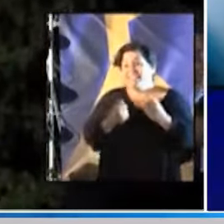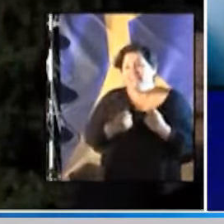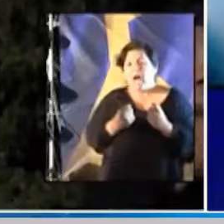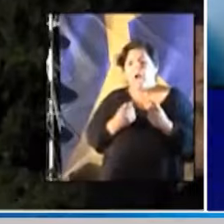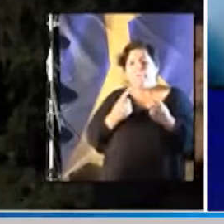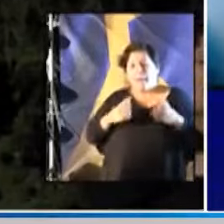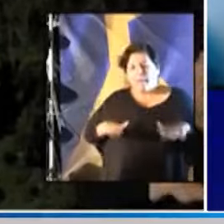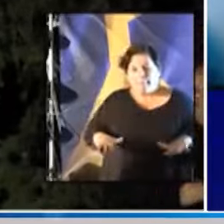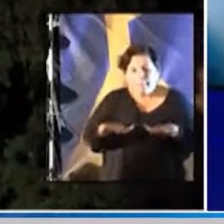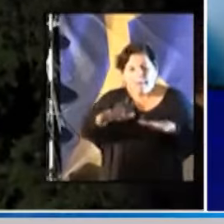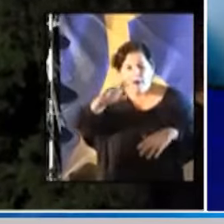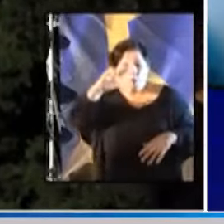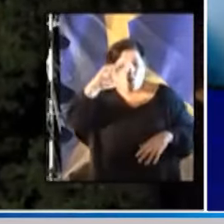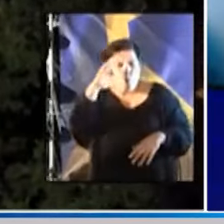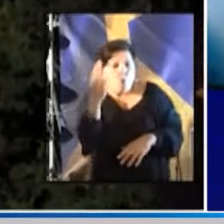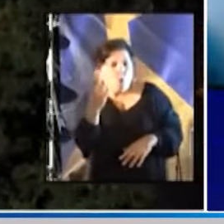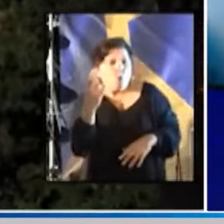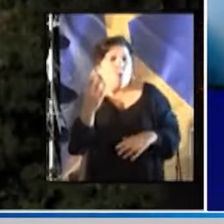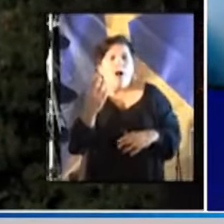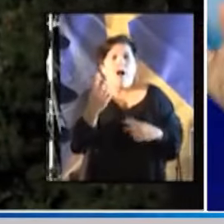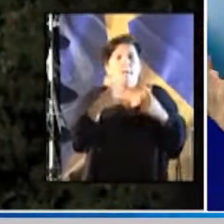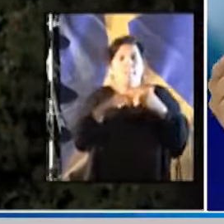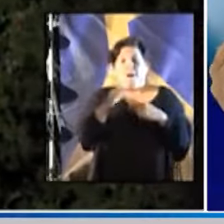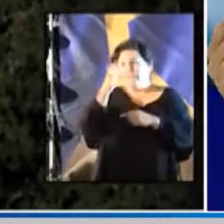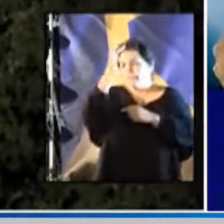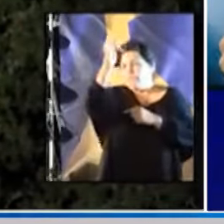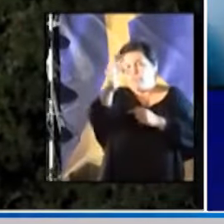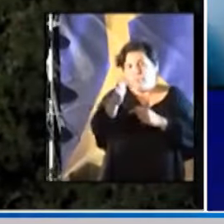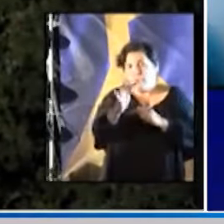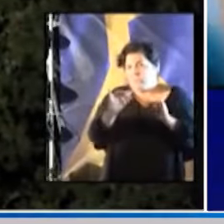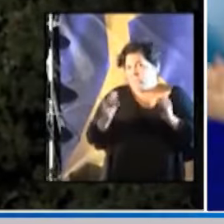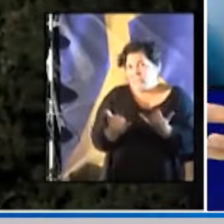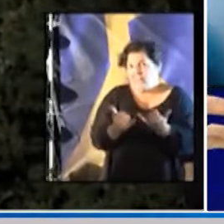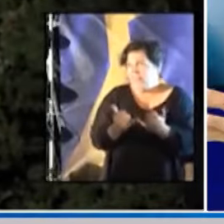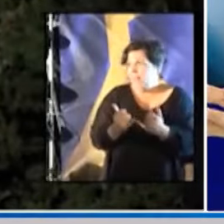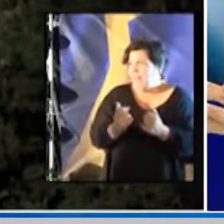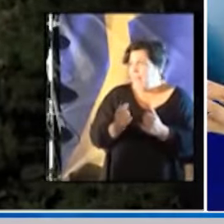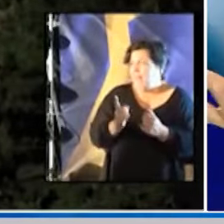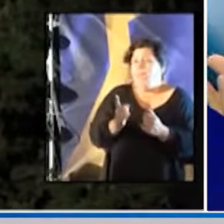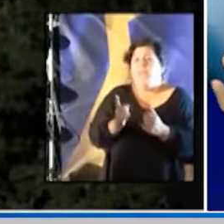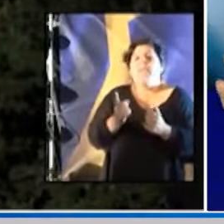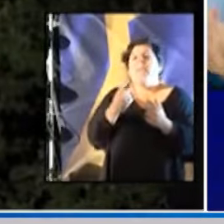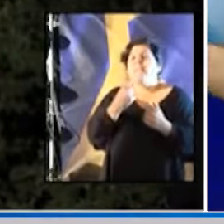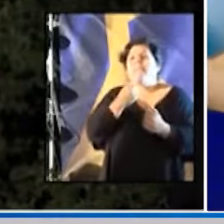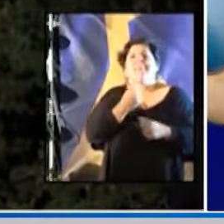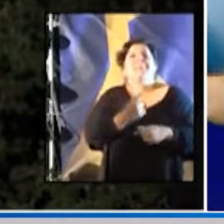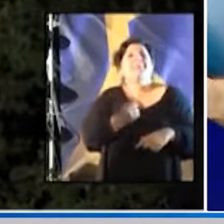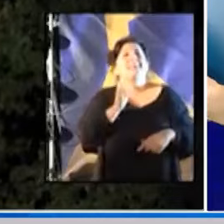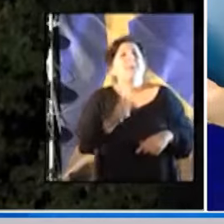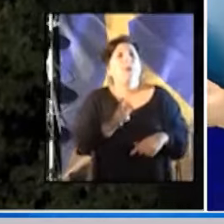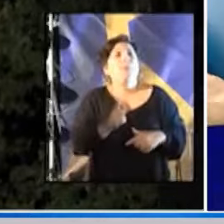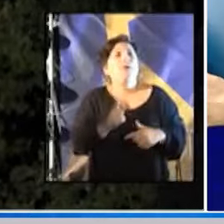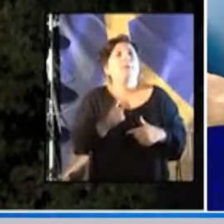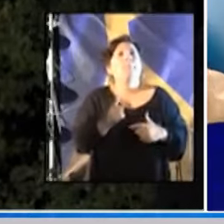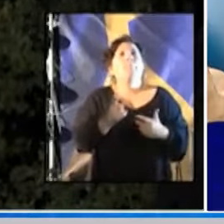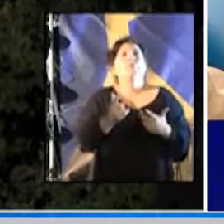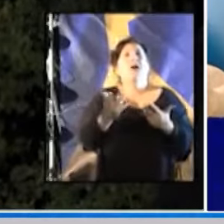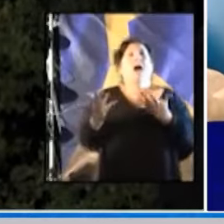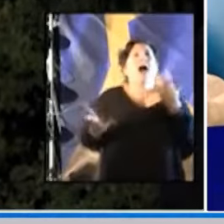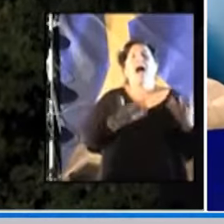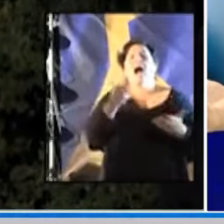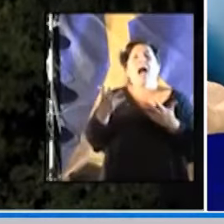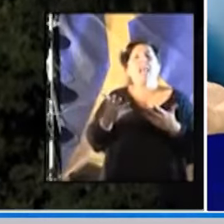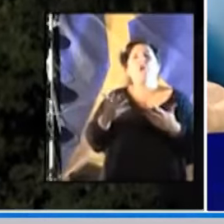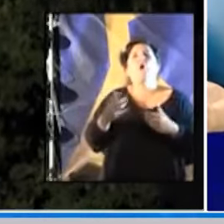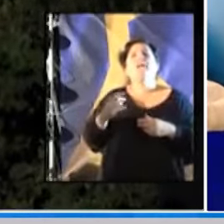Montevideo, y se insistía con hacer un desgaste que superponía las acciones que el gobierno nacional ya